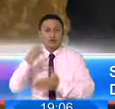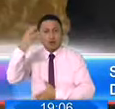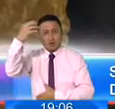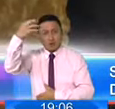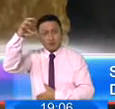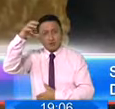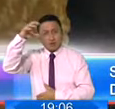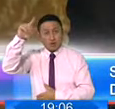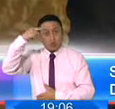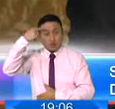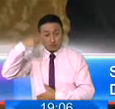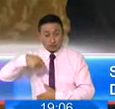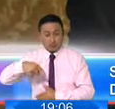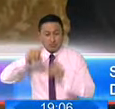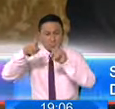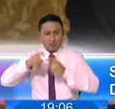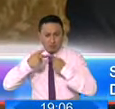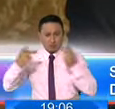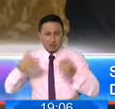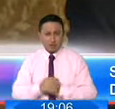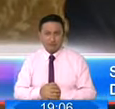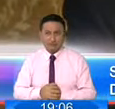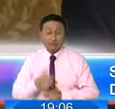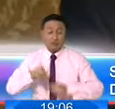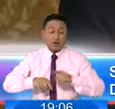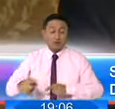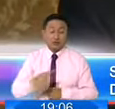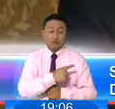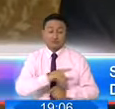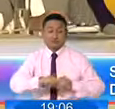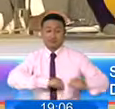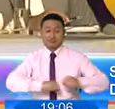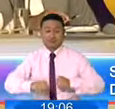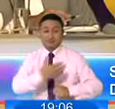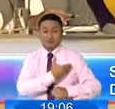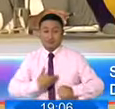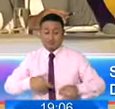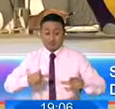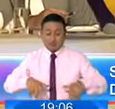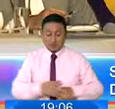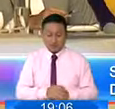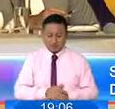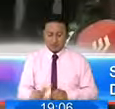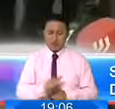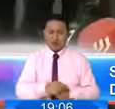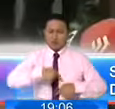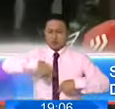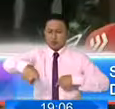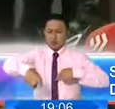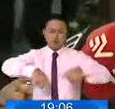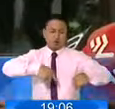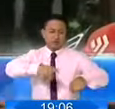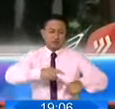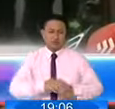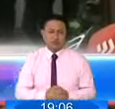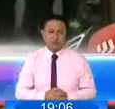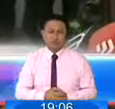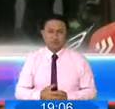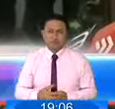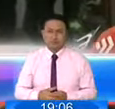de la consulta popular. Califica algunas de las acciones del presidente Lenín Moreno como dictatoriales. El